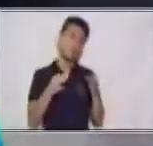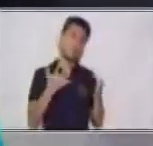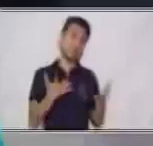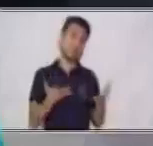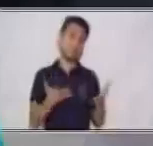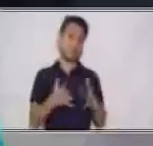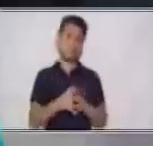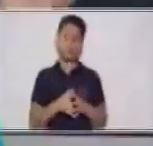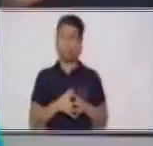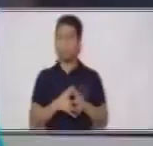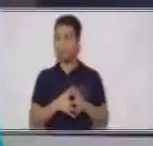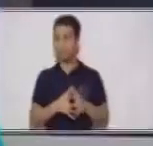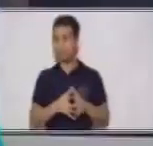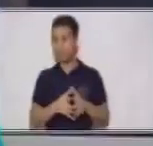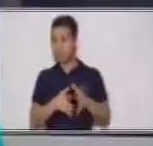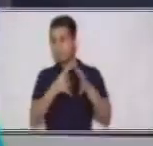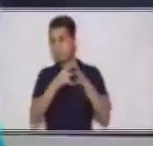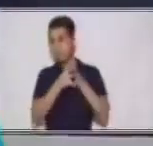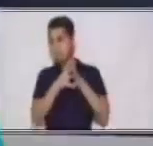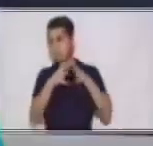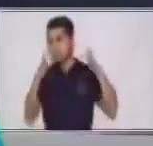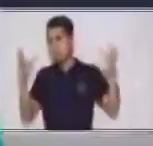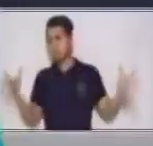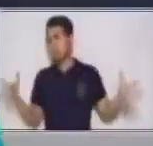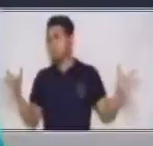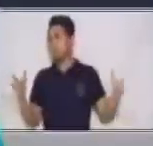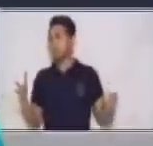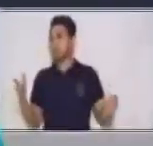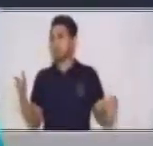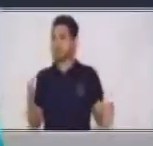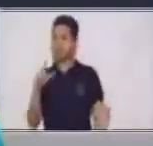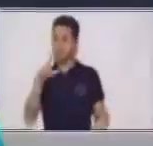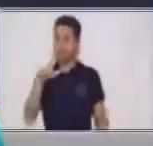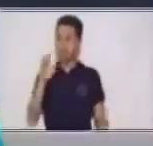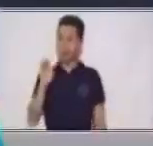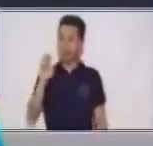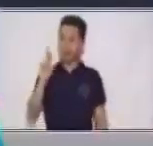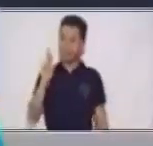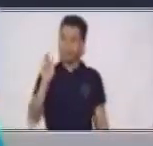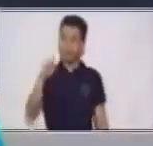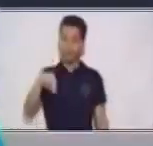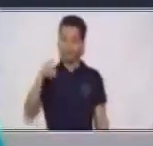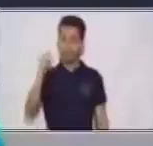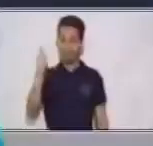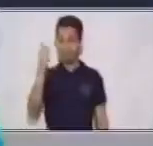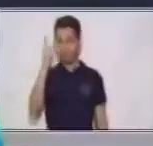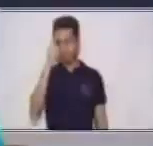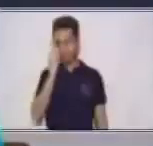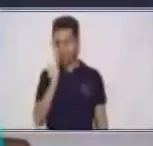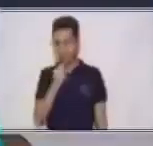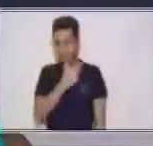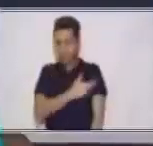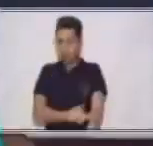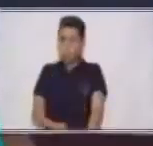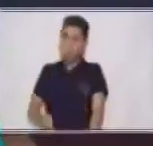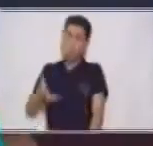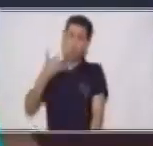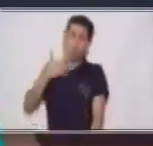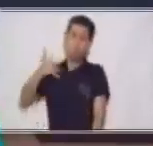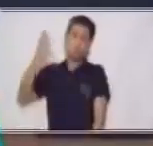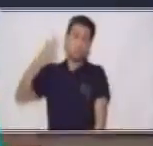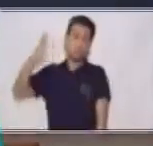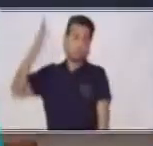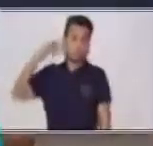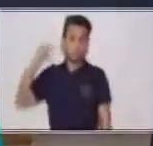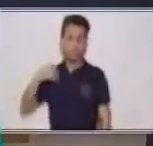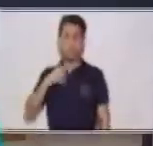acerca de tantas leyendas, tantos cuentos regionales que existen aquí en nuestro país. Pero